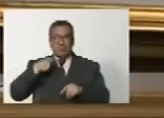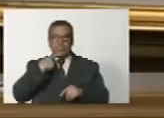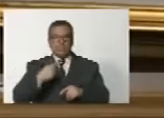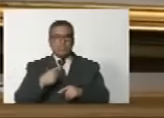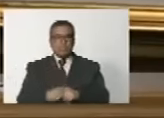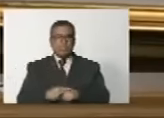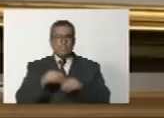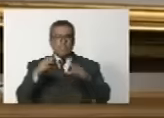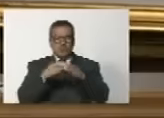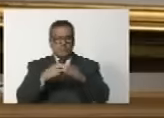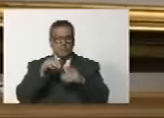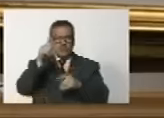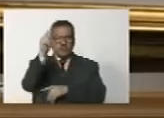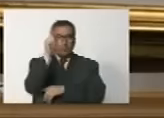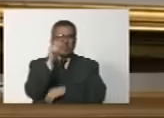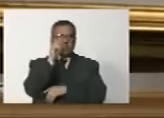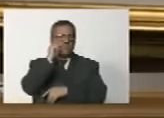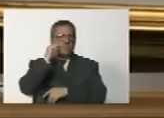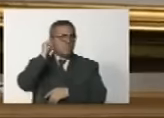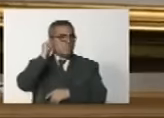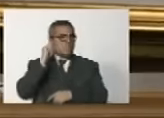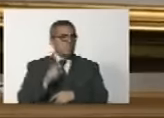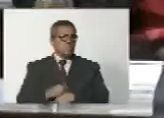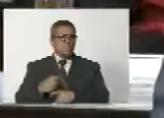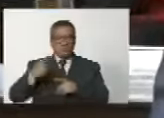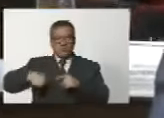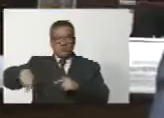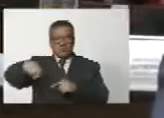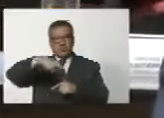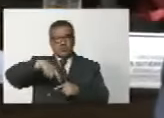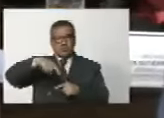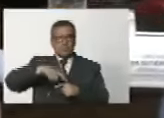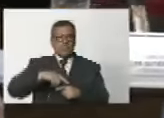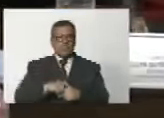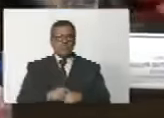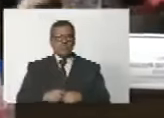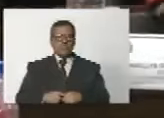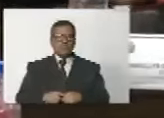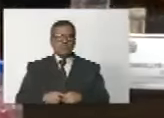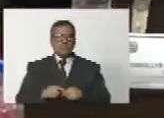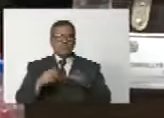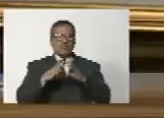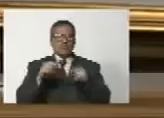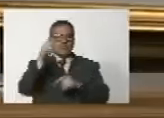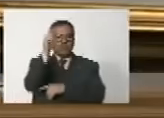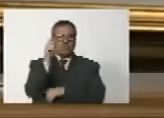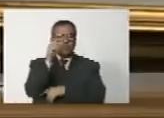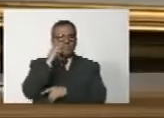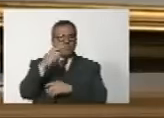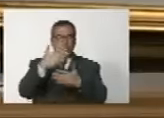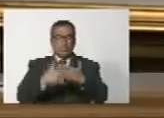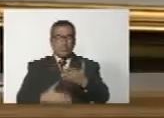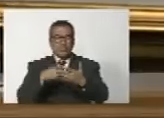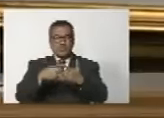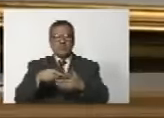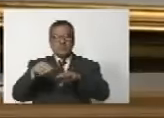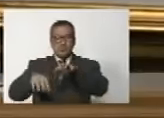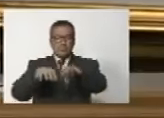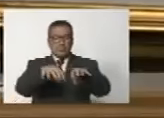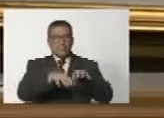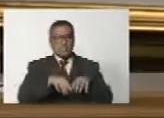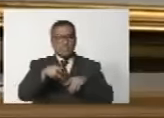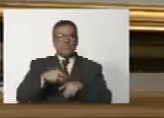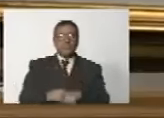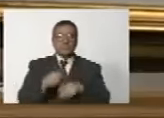a este Parlamento, a todos los diputados circuitales, todos los diputados de listas estadales y